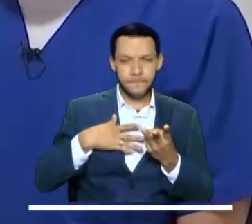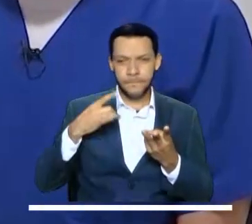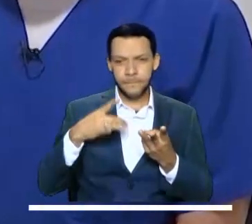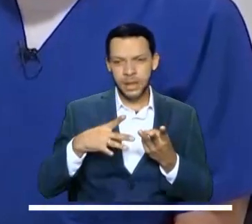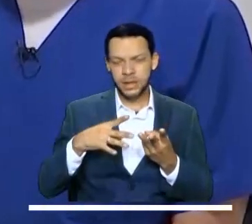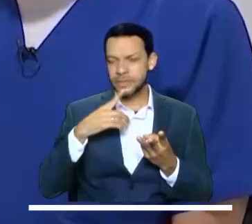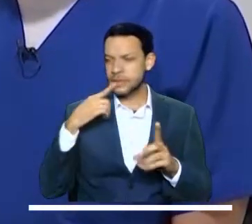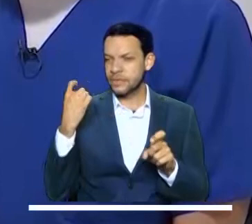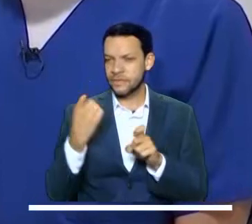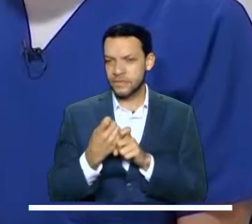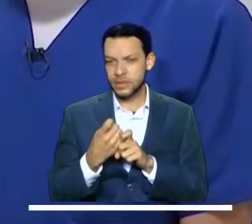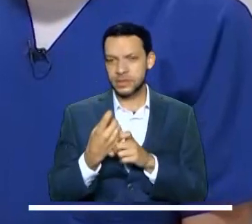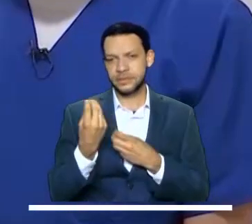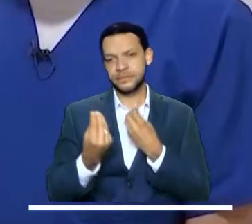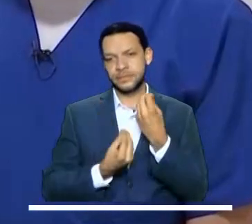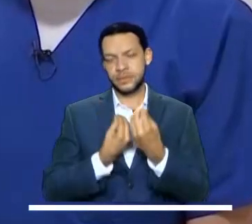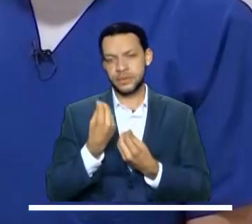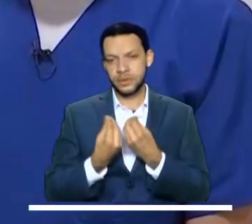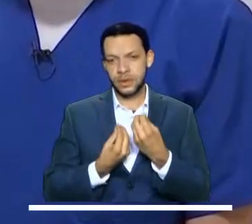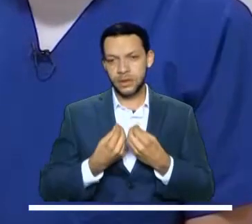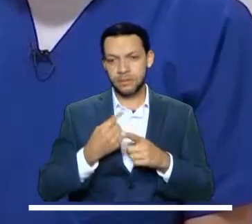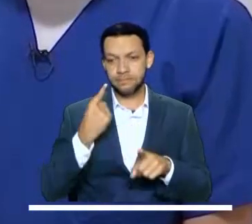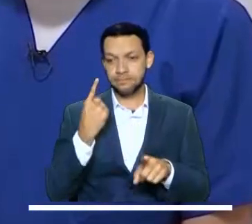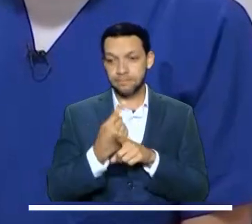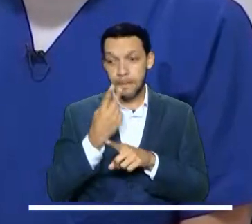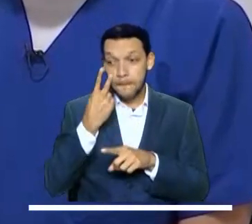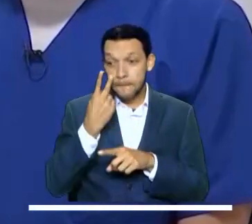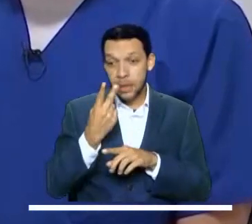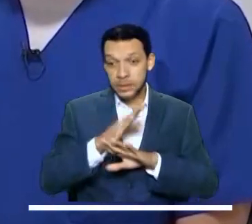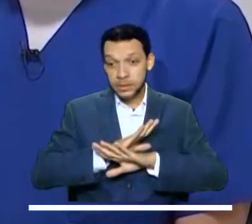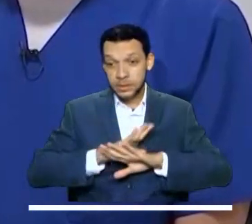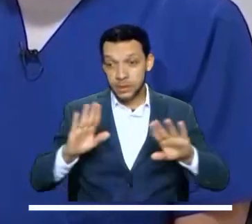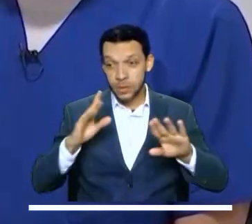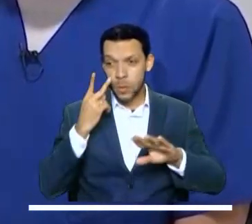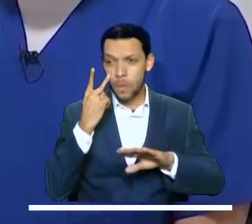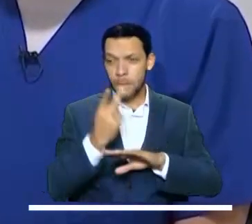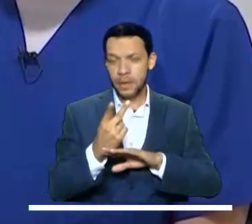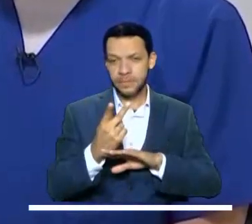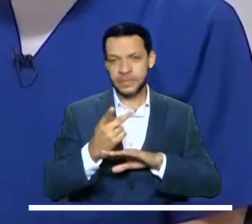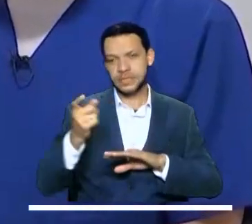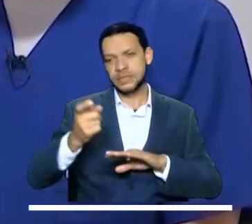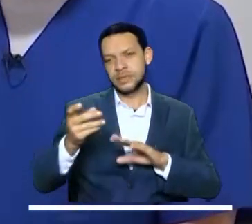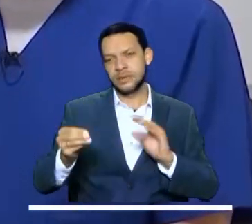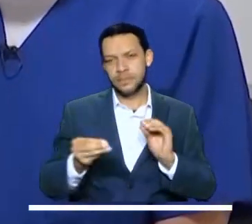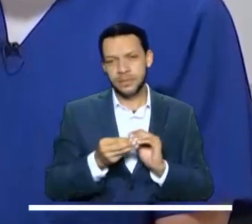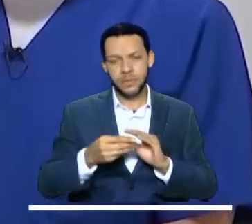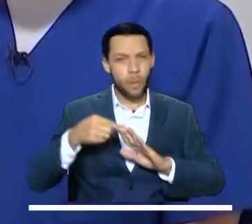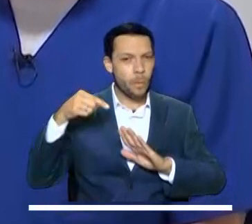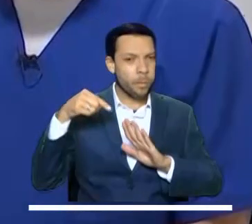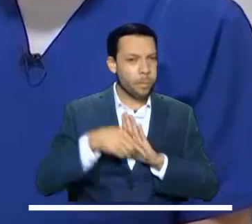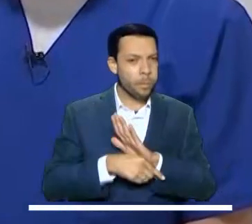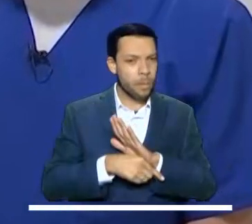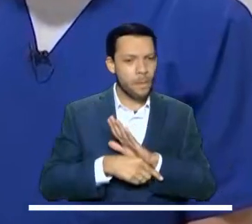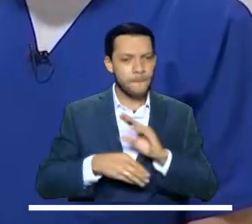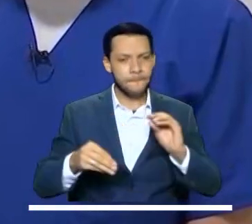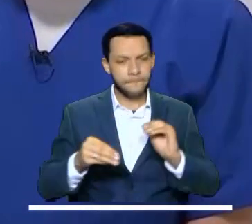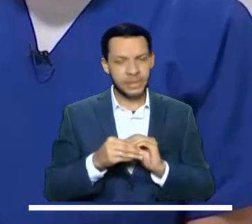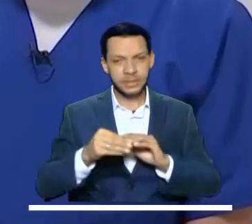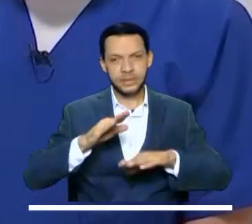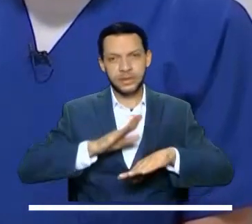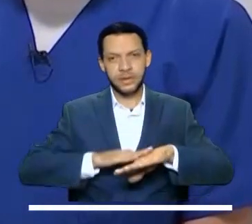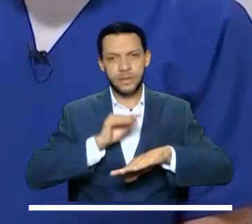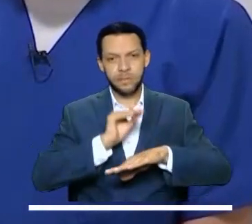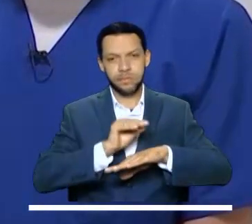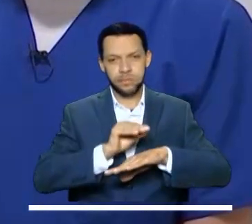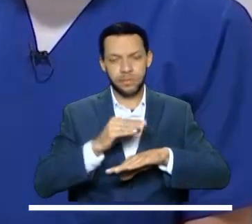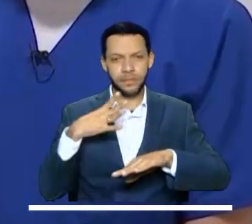las abuelitas, esto no es atisbando. Tenemos que ir un poco más allá del síntoma. No podemos seguir yendo a